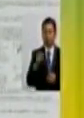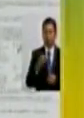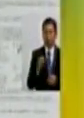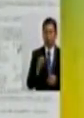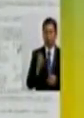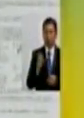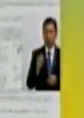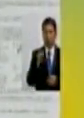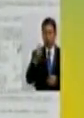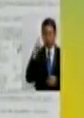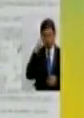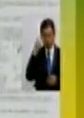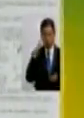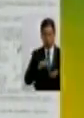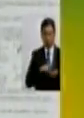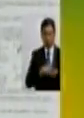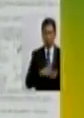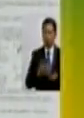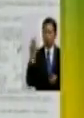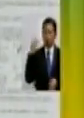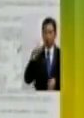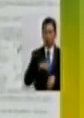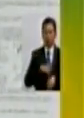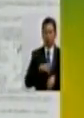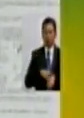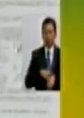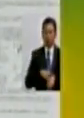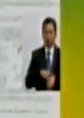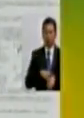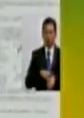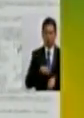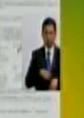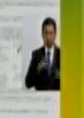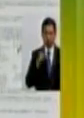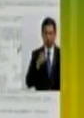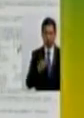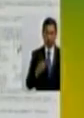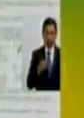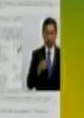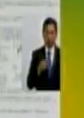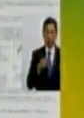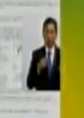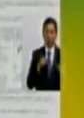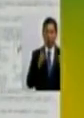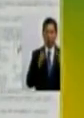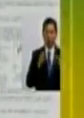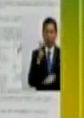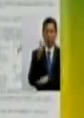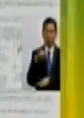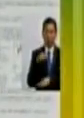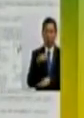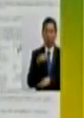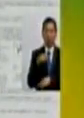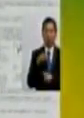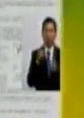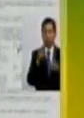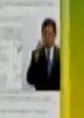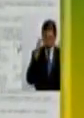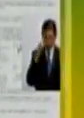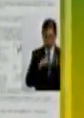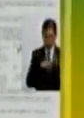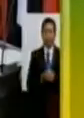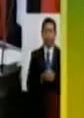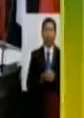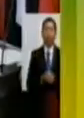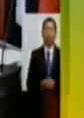siempre vida. Para el capitalismo, el mar es un simple negocio. Nuestro camino hacia